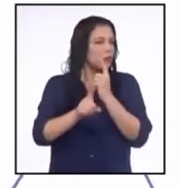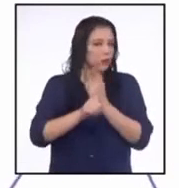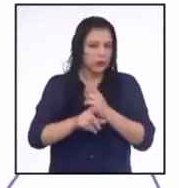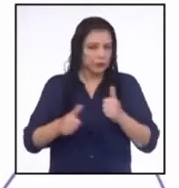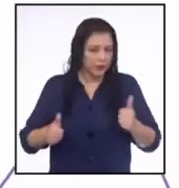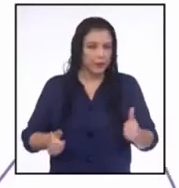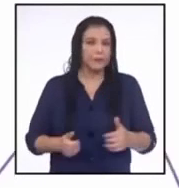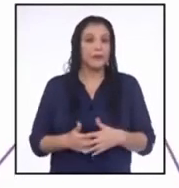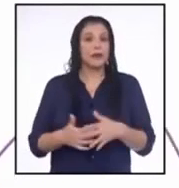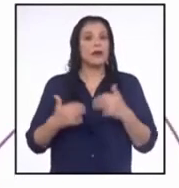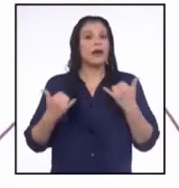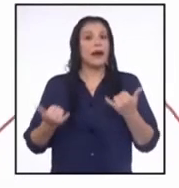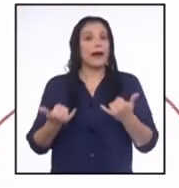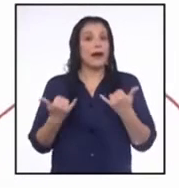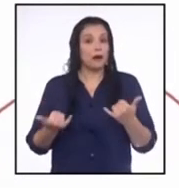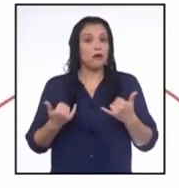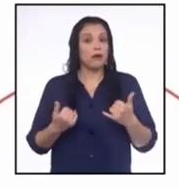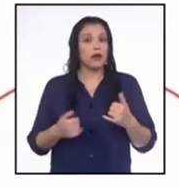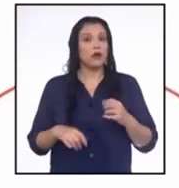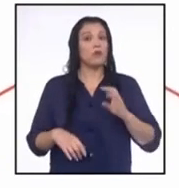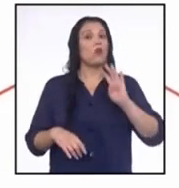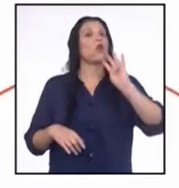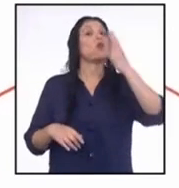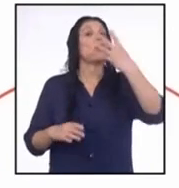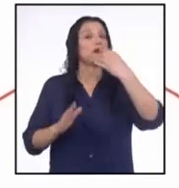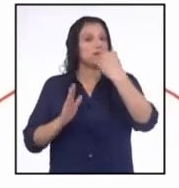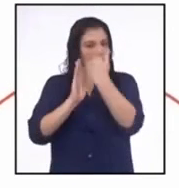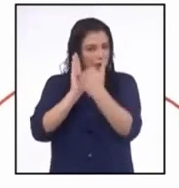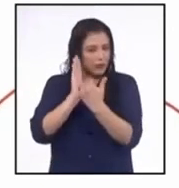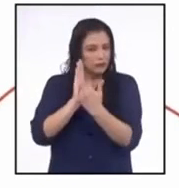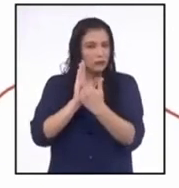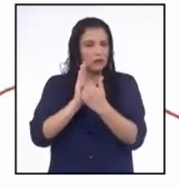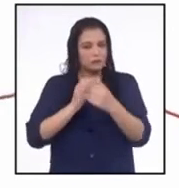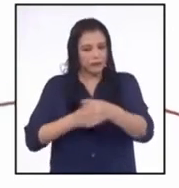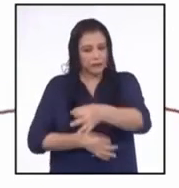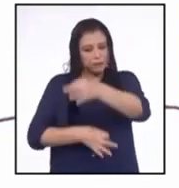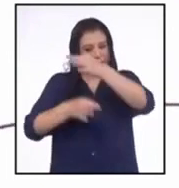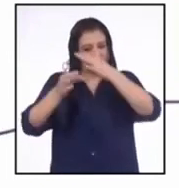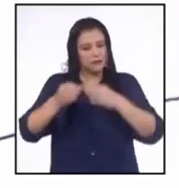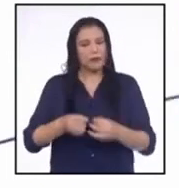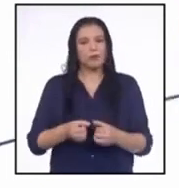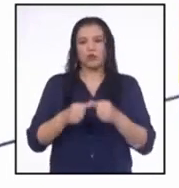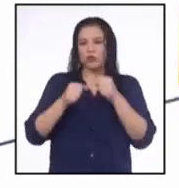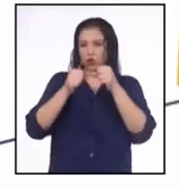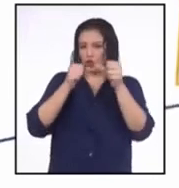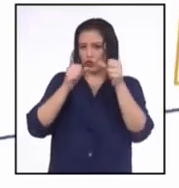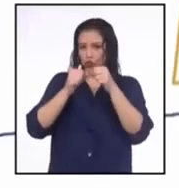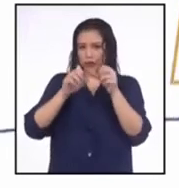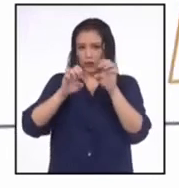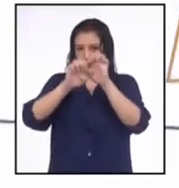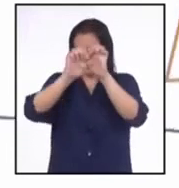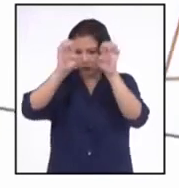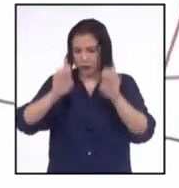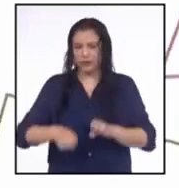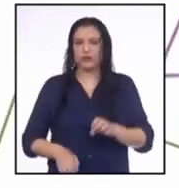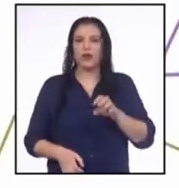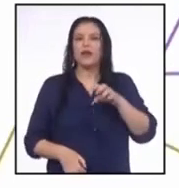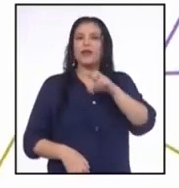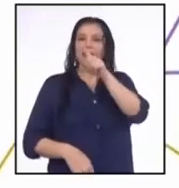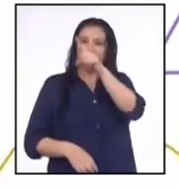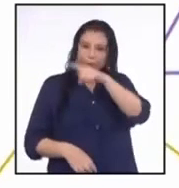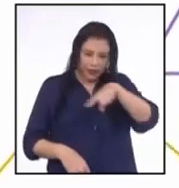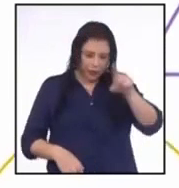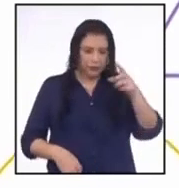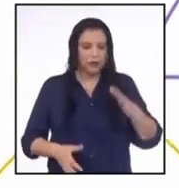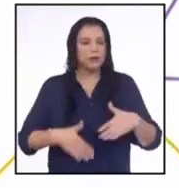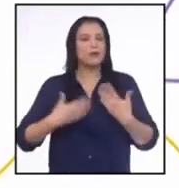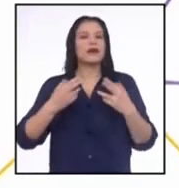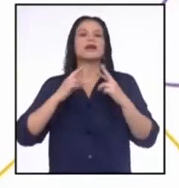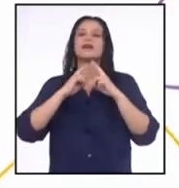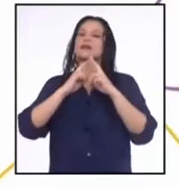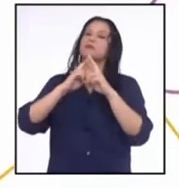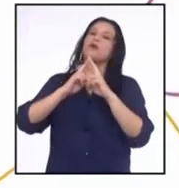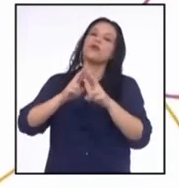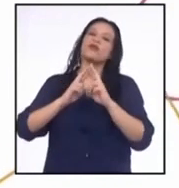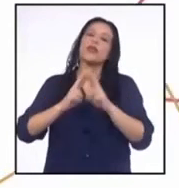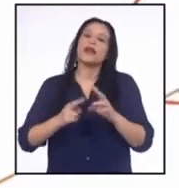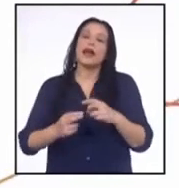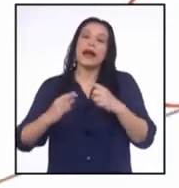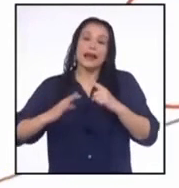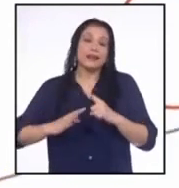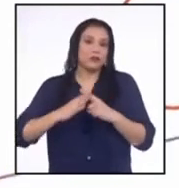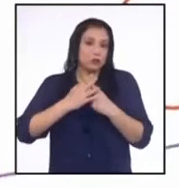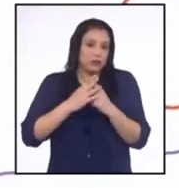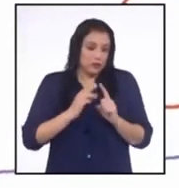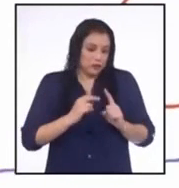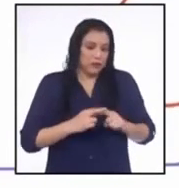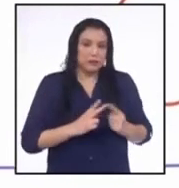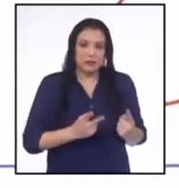¡Excelente! Ahora, como paso 4, reemplazamos los datos en la ecuación de la parábola que permitirá dar respuesta a la